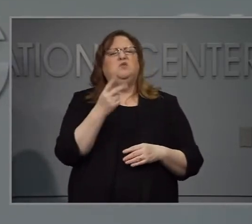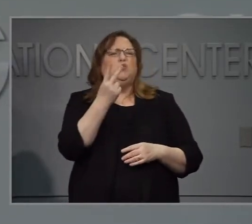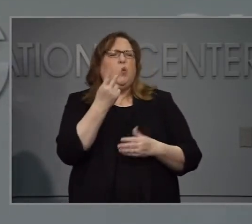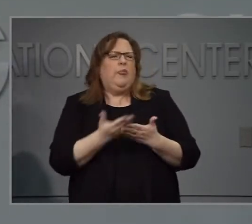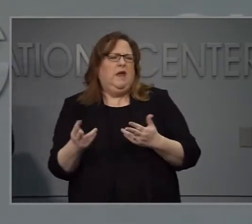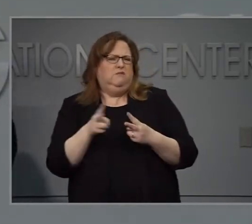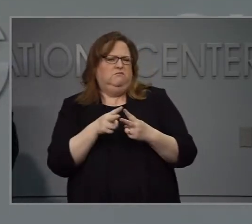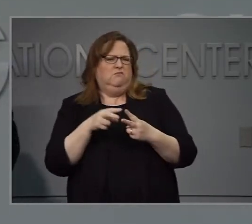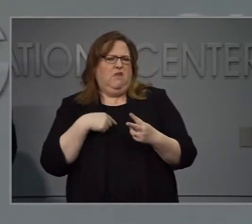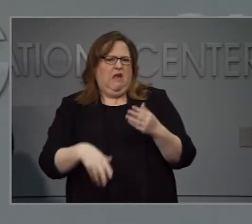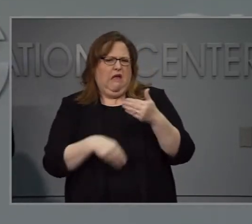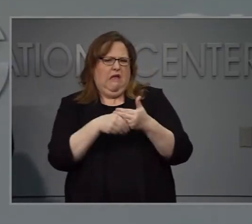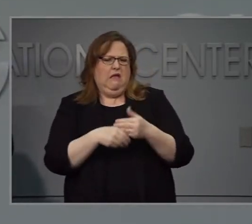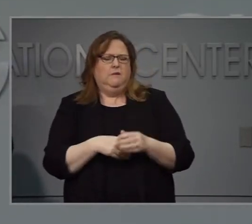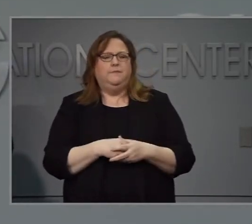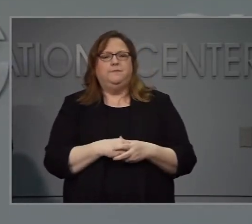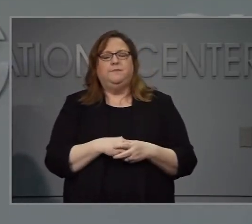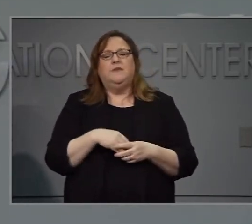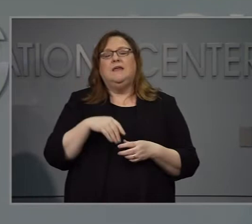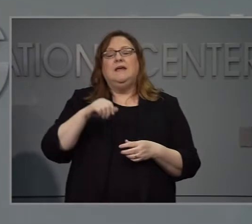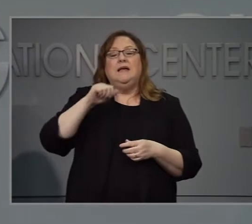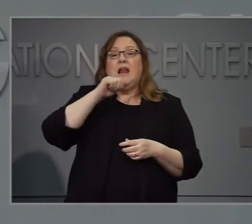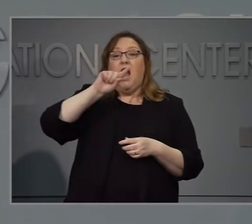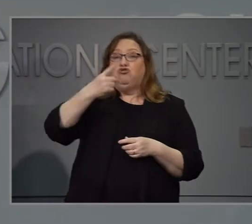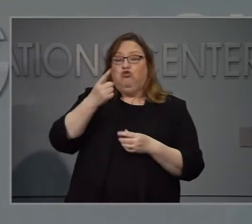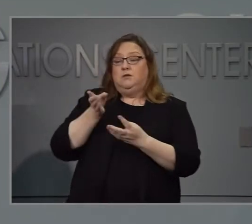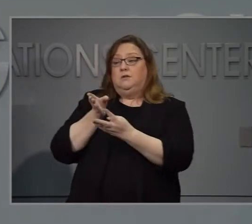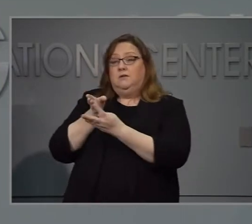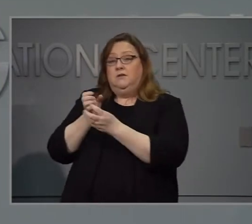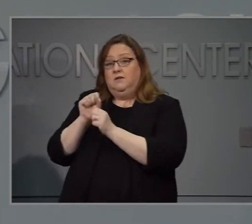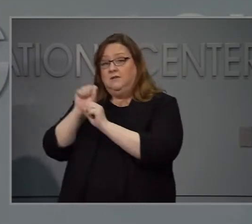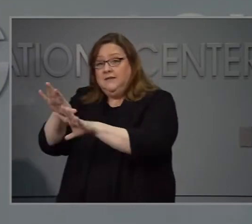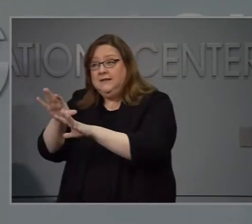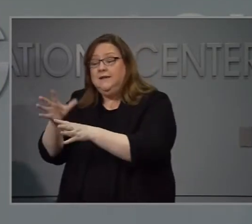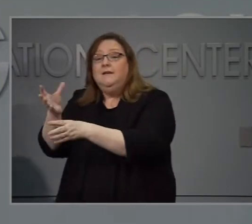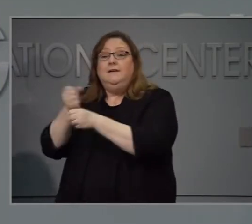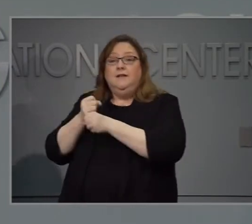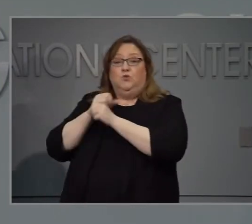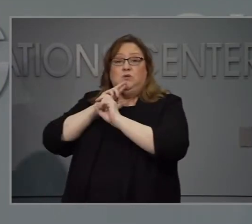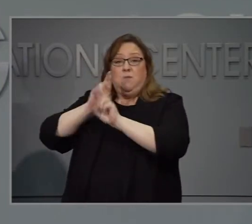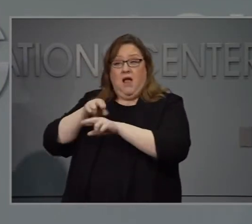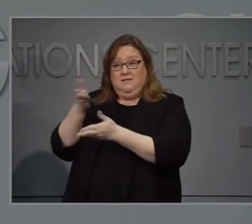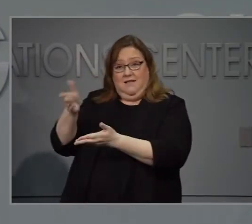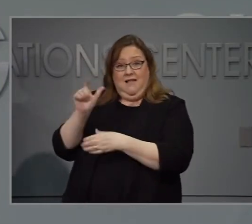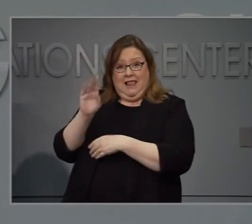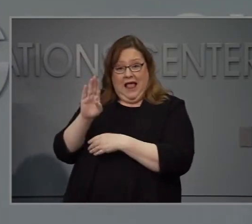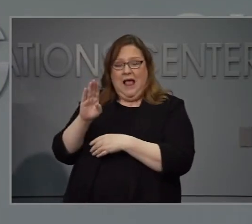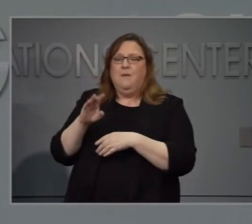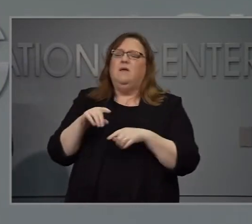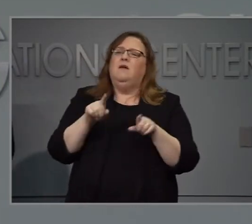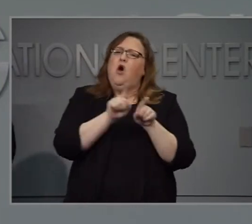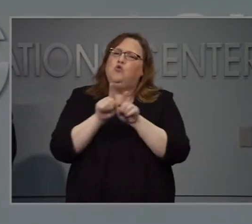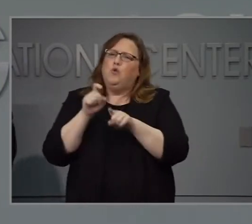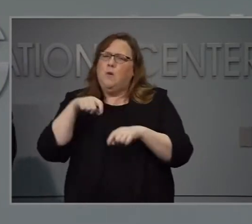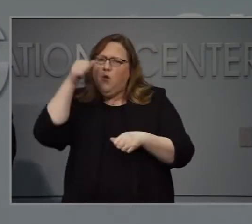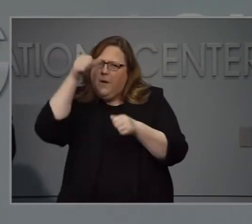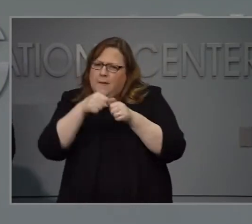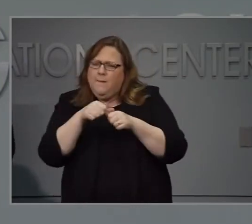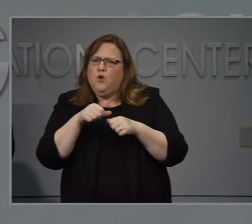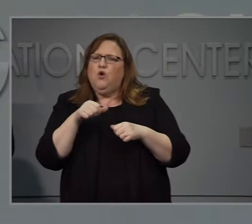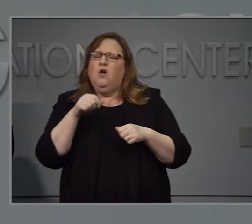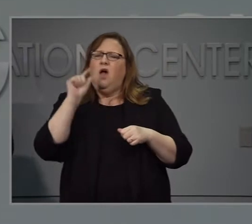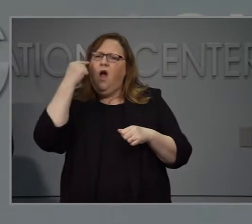agregaría son dos cosas una es que no es nada más que tantas pruebas pasan como dijo el gobernador hay que recordar también